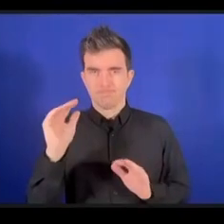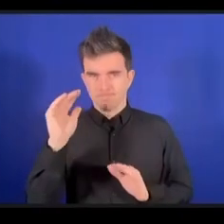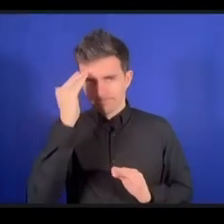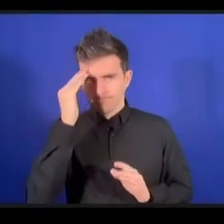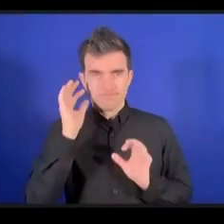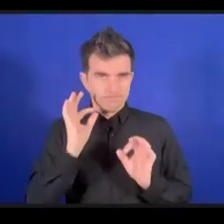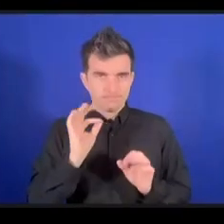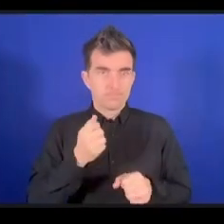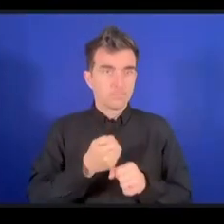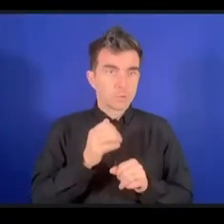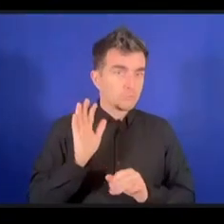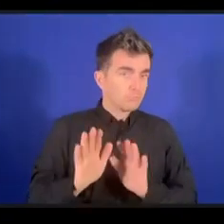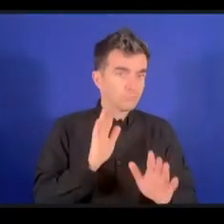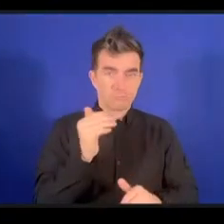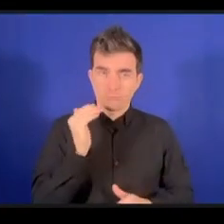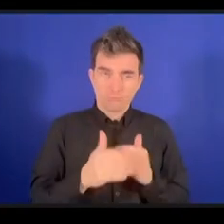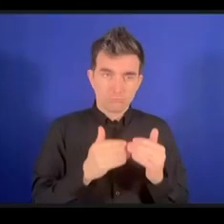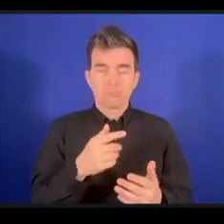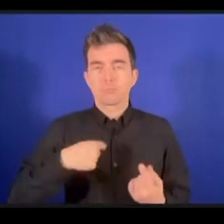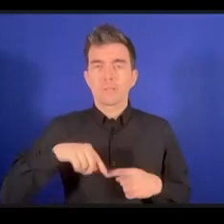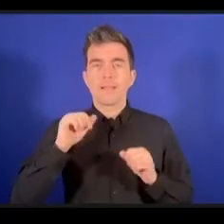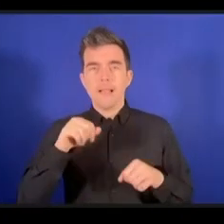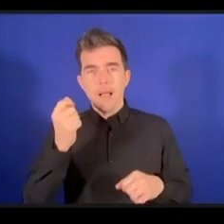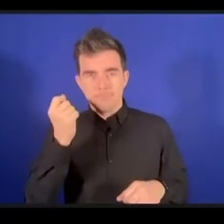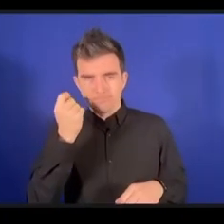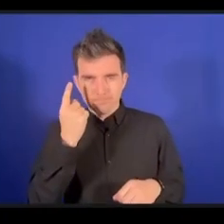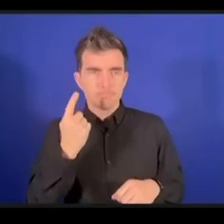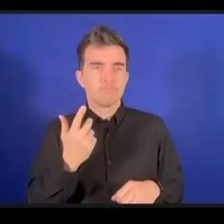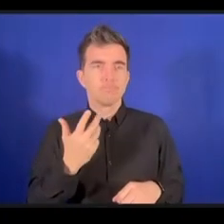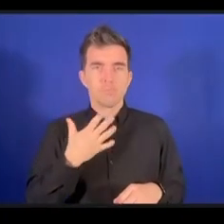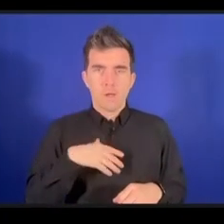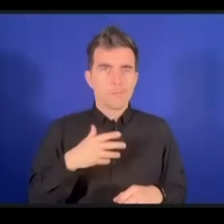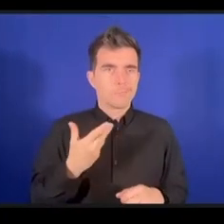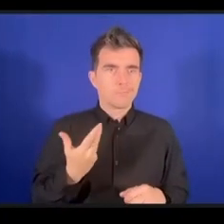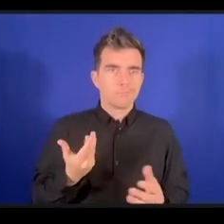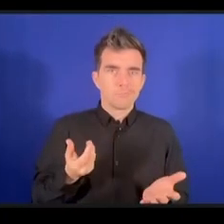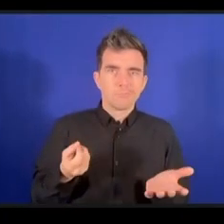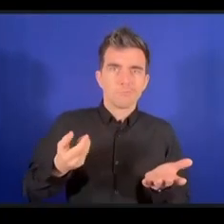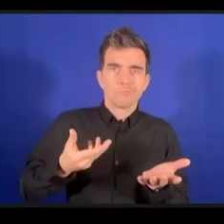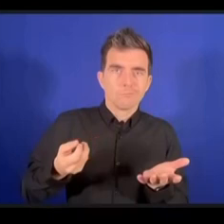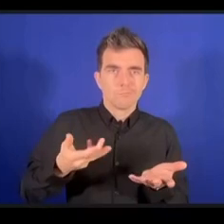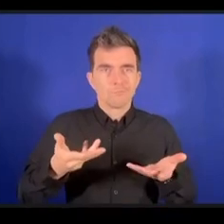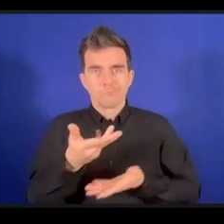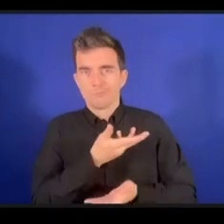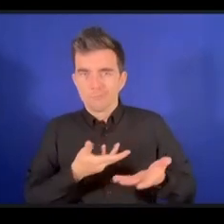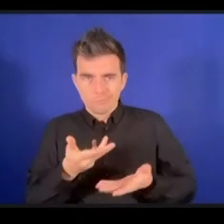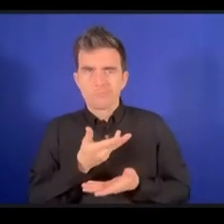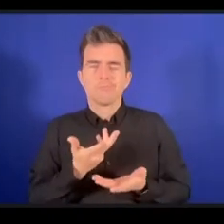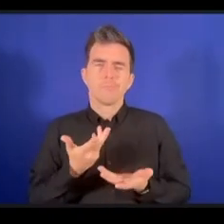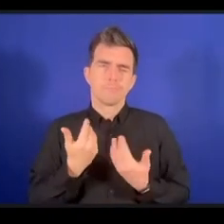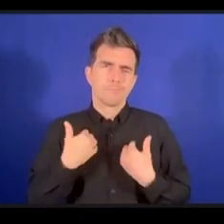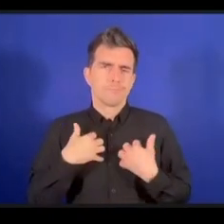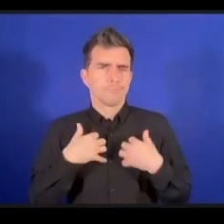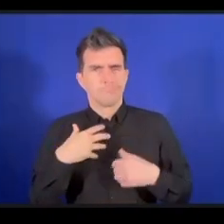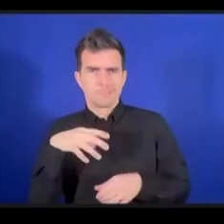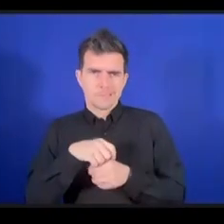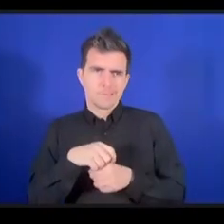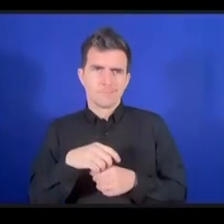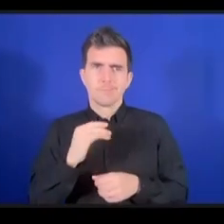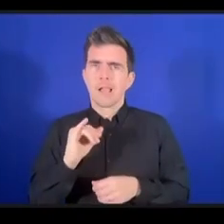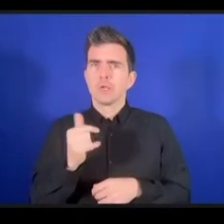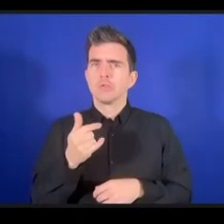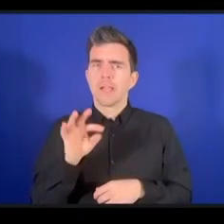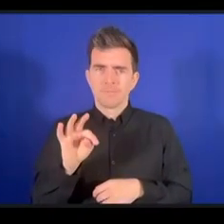las coaliciones dinámicas y les agradezco por ello su trabajo es fantástico estar aquí tener la oportunidad de